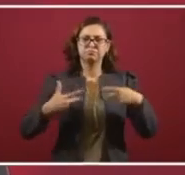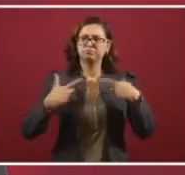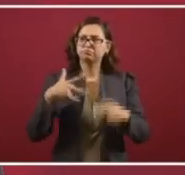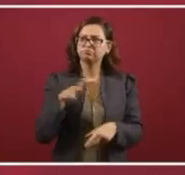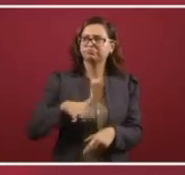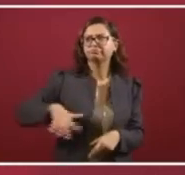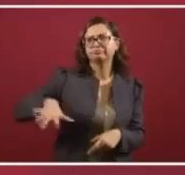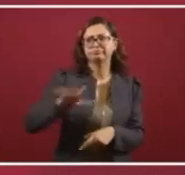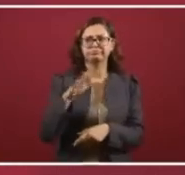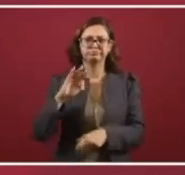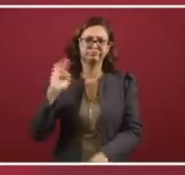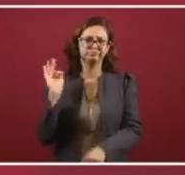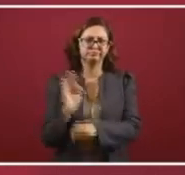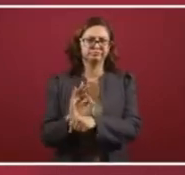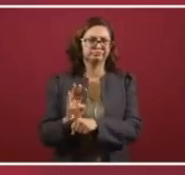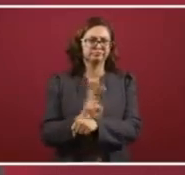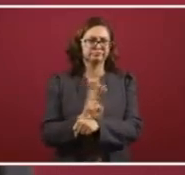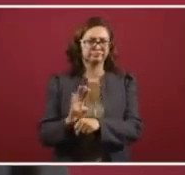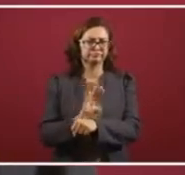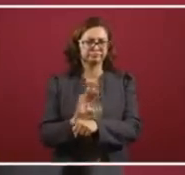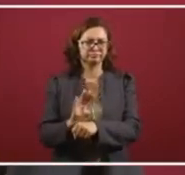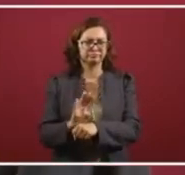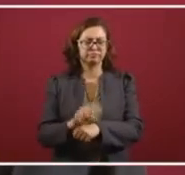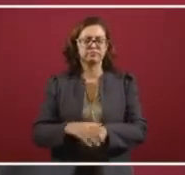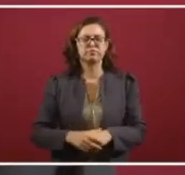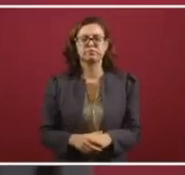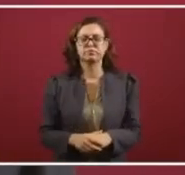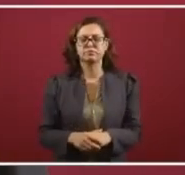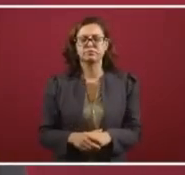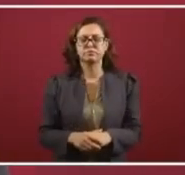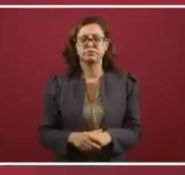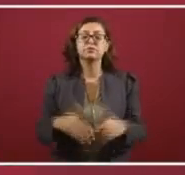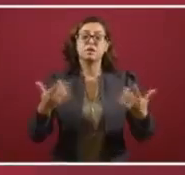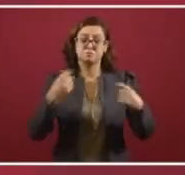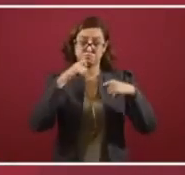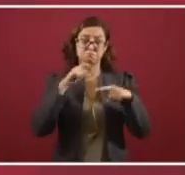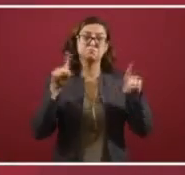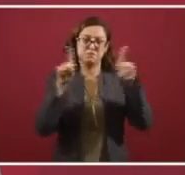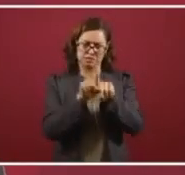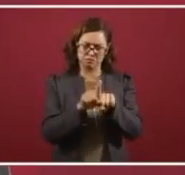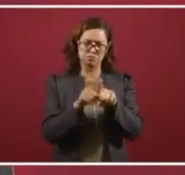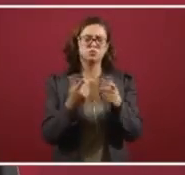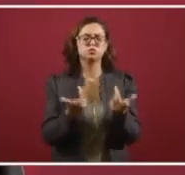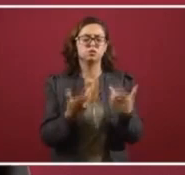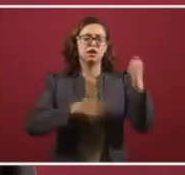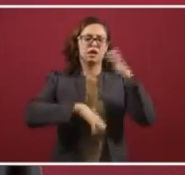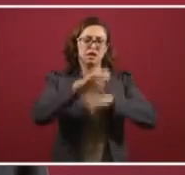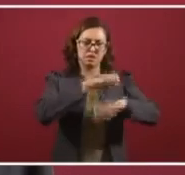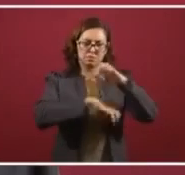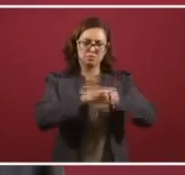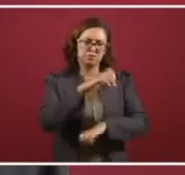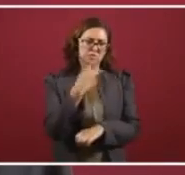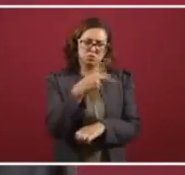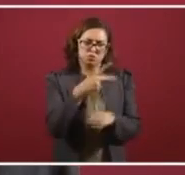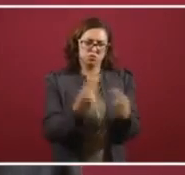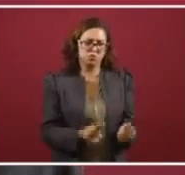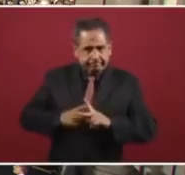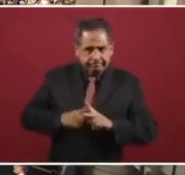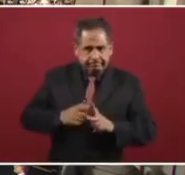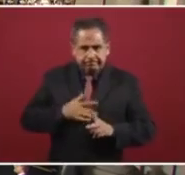y considerando también el interés de las empresas el interés legítimo